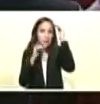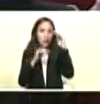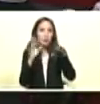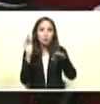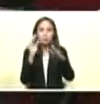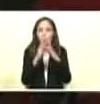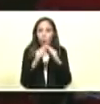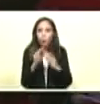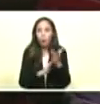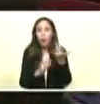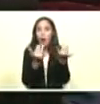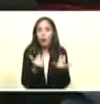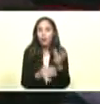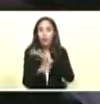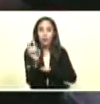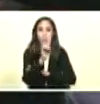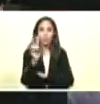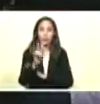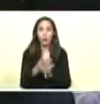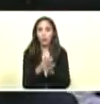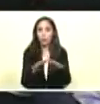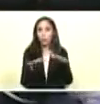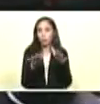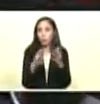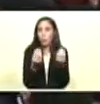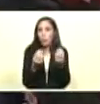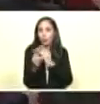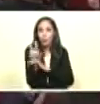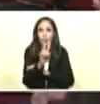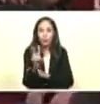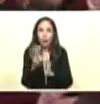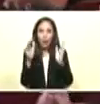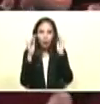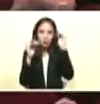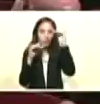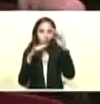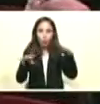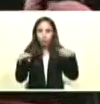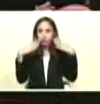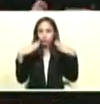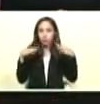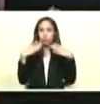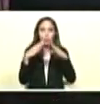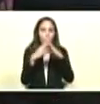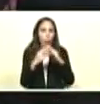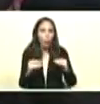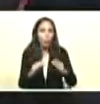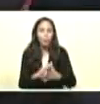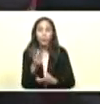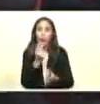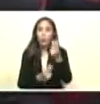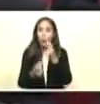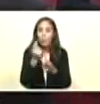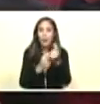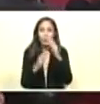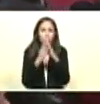vanguardia. Venezuela está en la vanguardia de las criptomonedas, la vanguardia tecnológica, económica. Hemos dado un